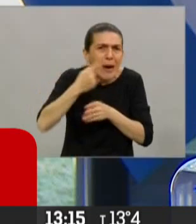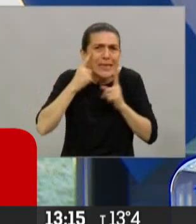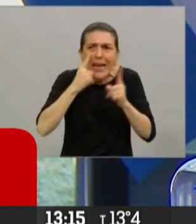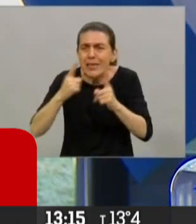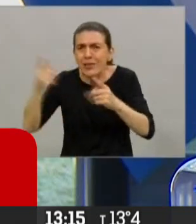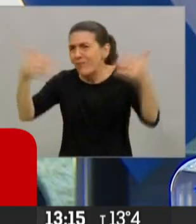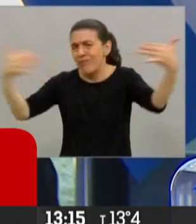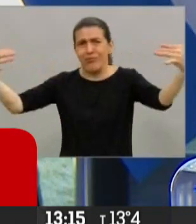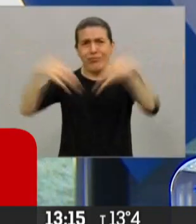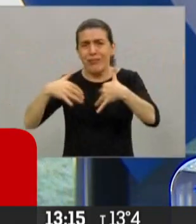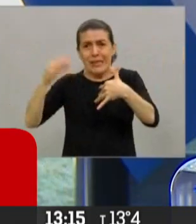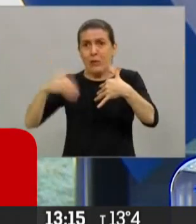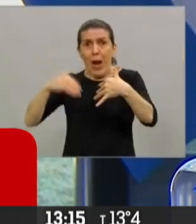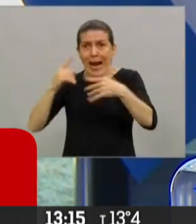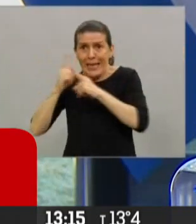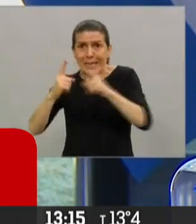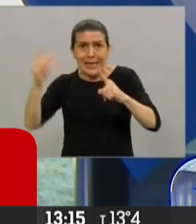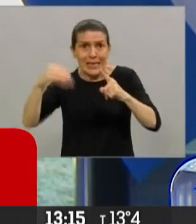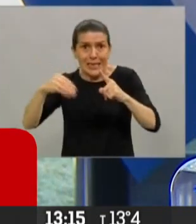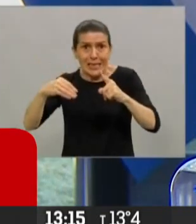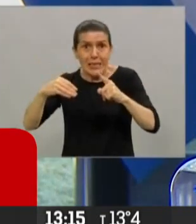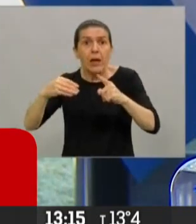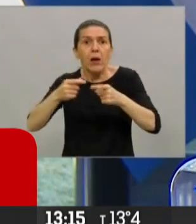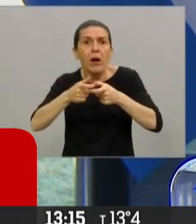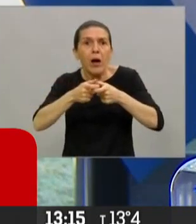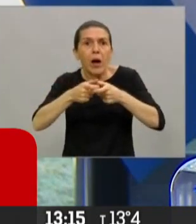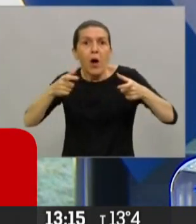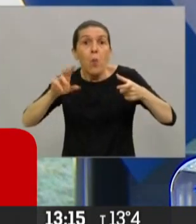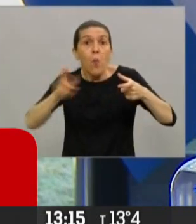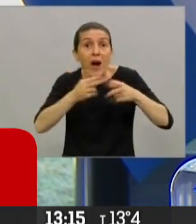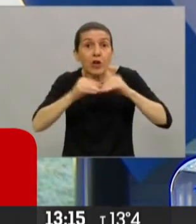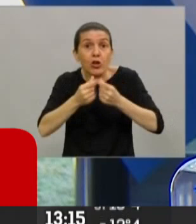satura, la mortalidad se duplica o triplica.